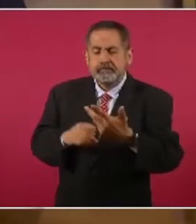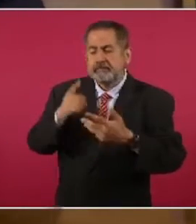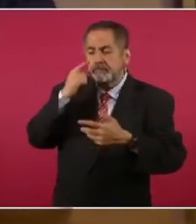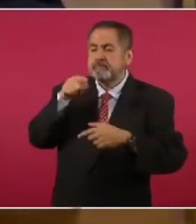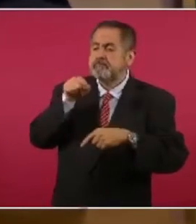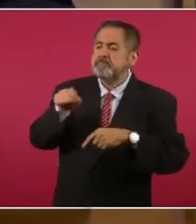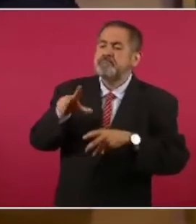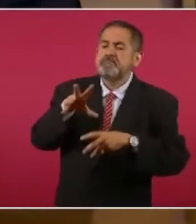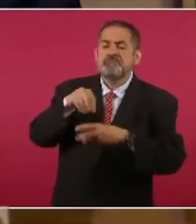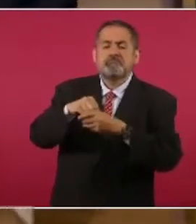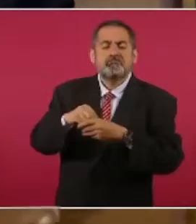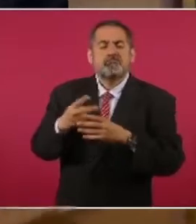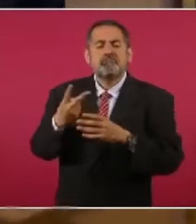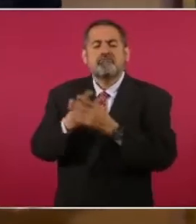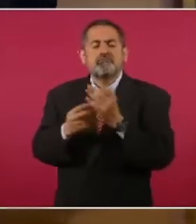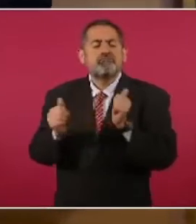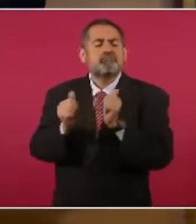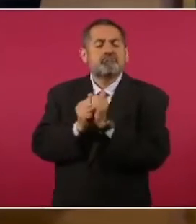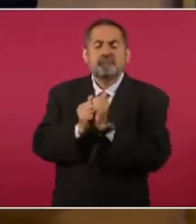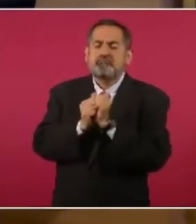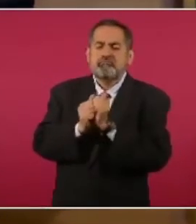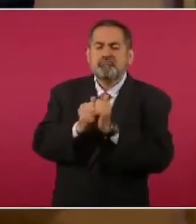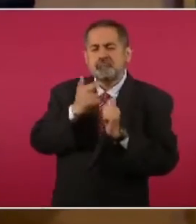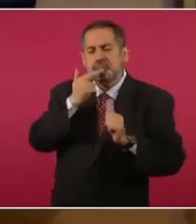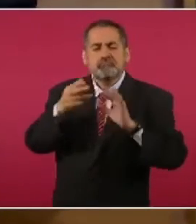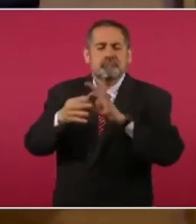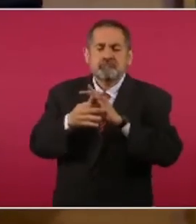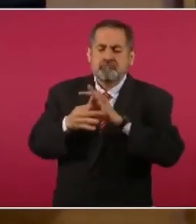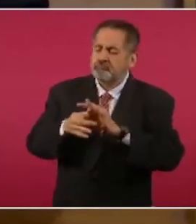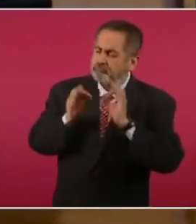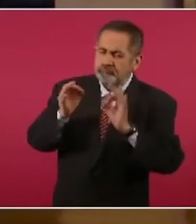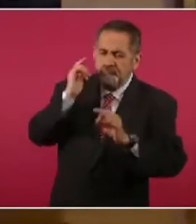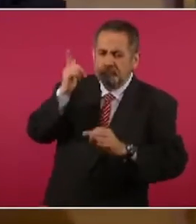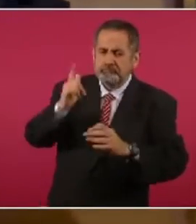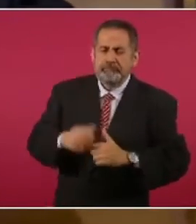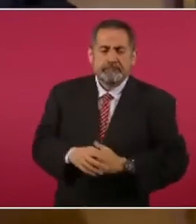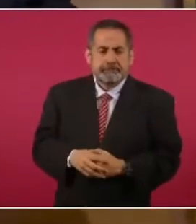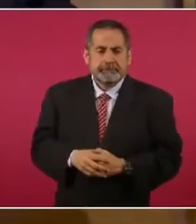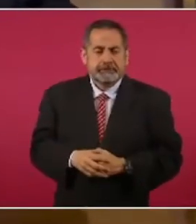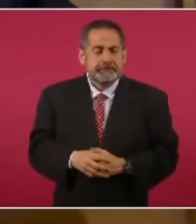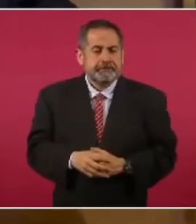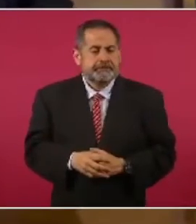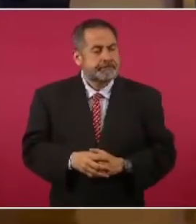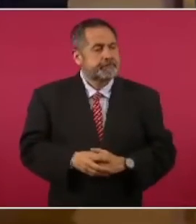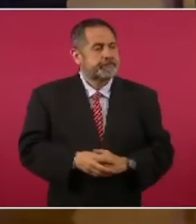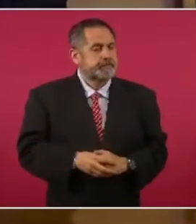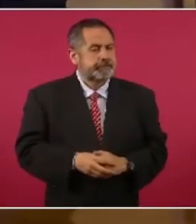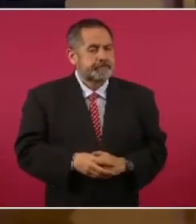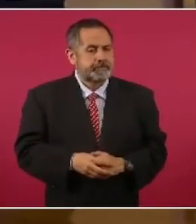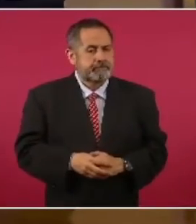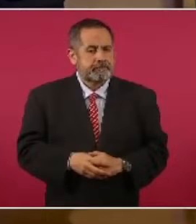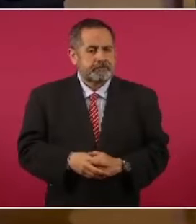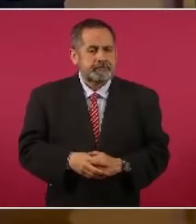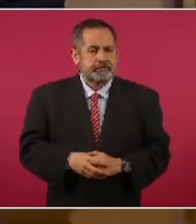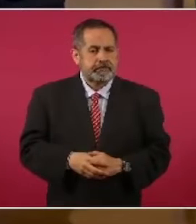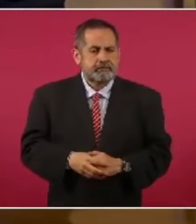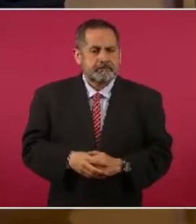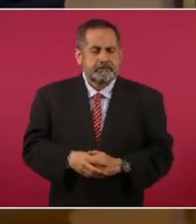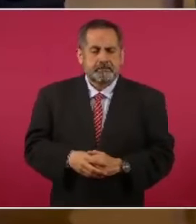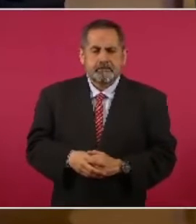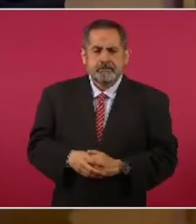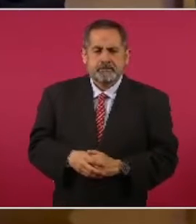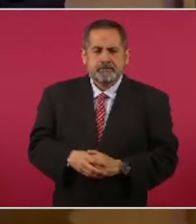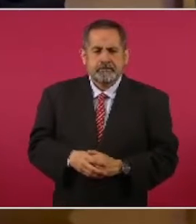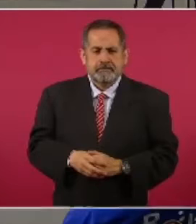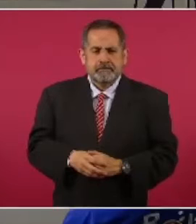logremos hacer mejor de lo que ya hemos hecho una vez. Bueno, pues Eu vou pensar, presidente,